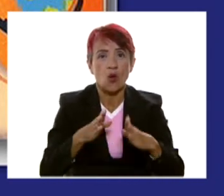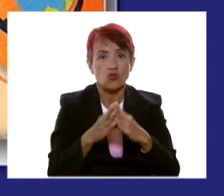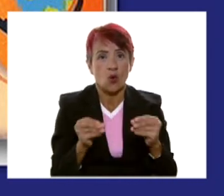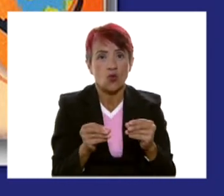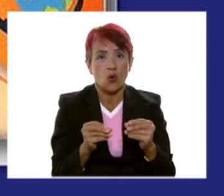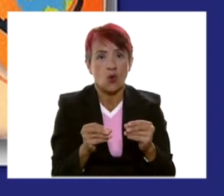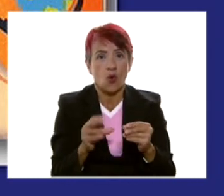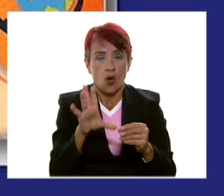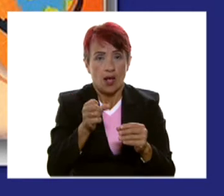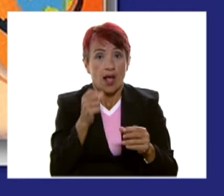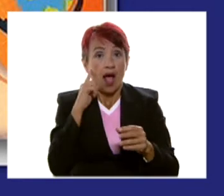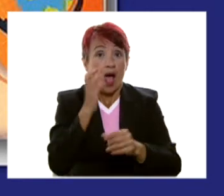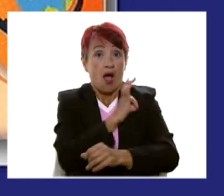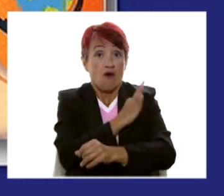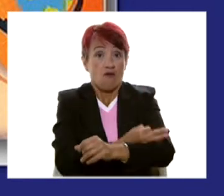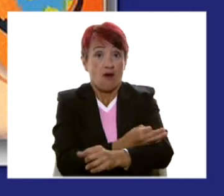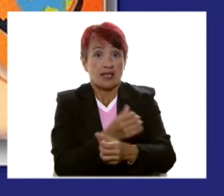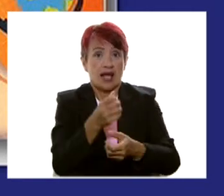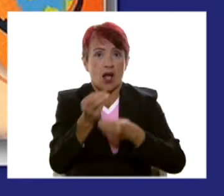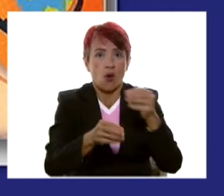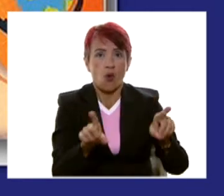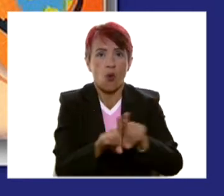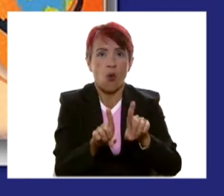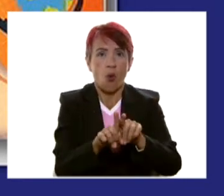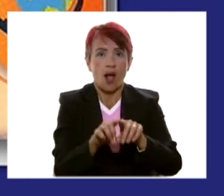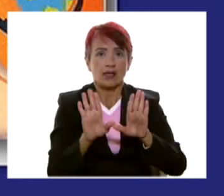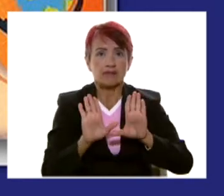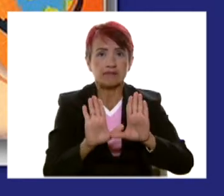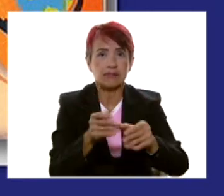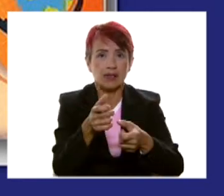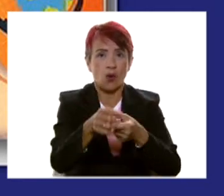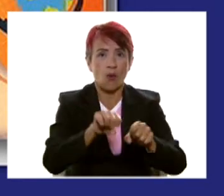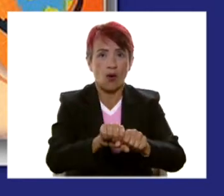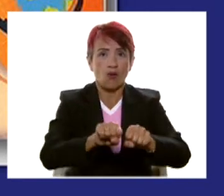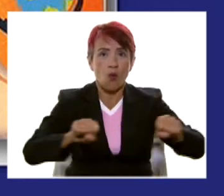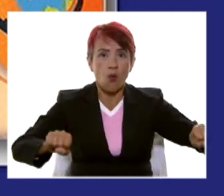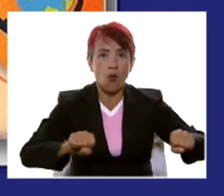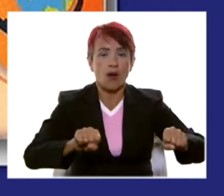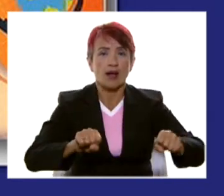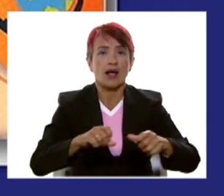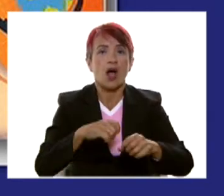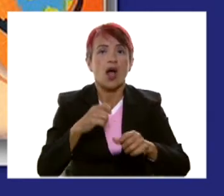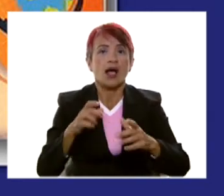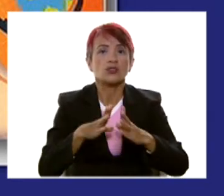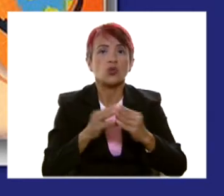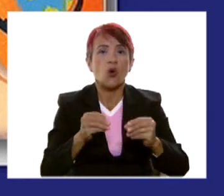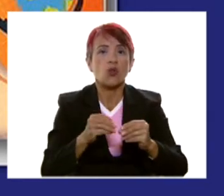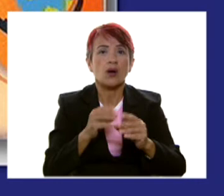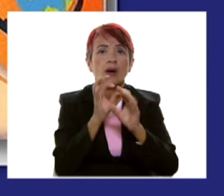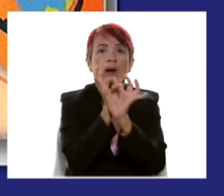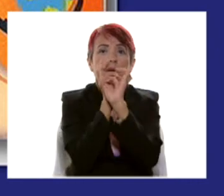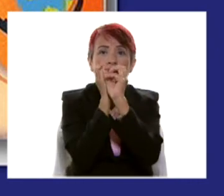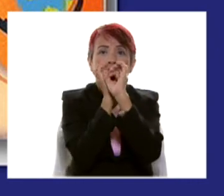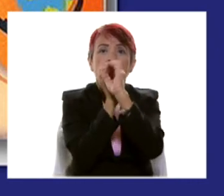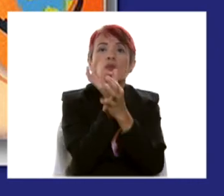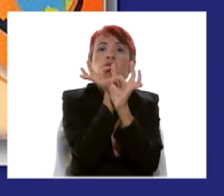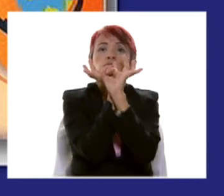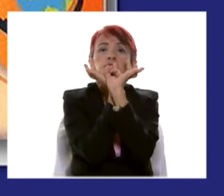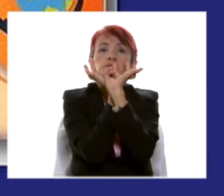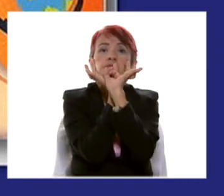la toma de fuerza, que es lo que nosotros llamamos alar la cuerda, el trompo guayú, cerbatana, entre